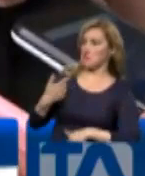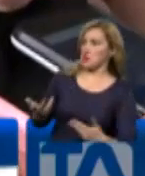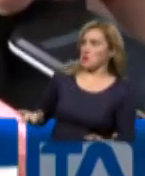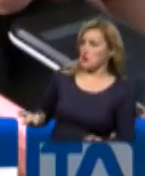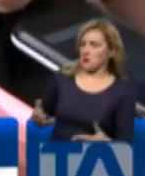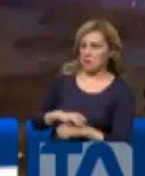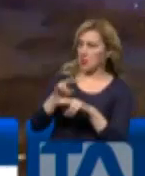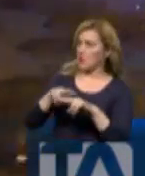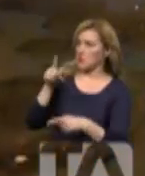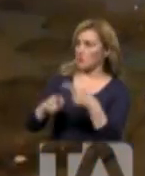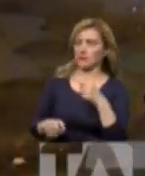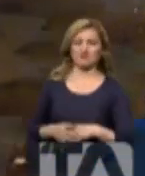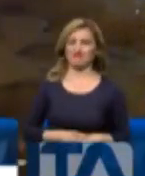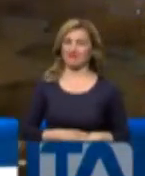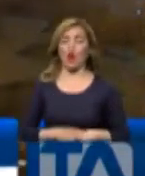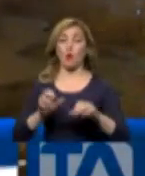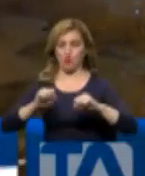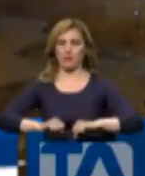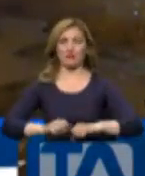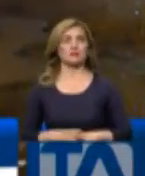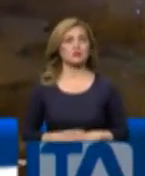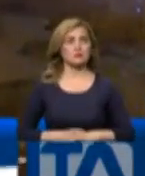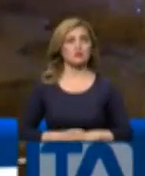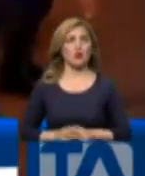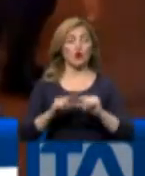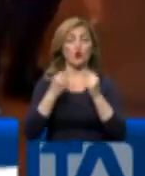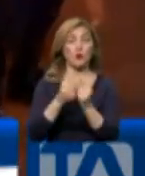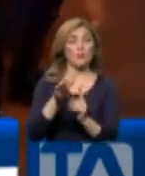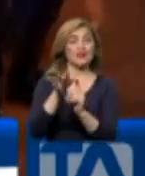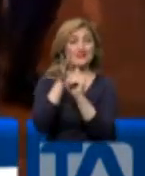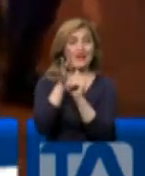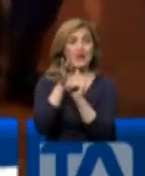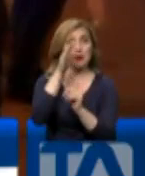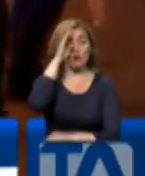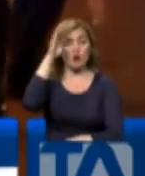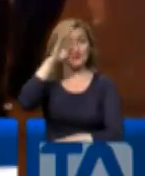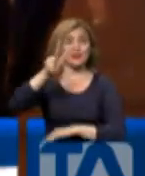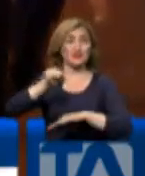usted no me puede revisar. Se planteó la necesidad de crear escuadrones de carreteras donde la Policía